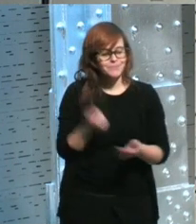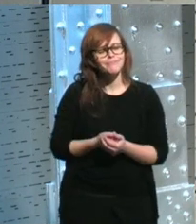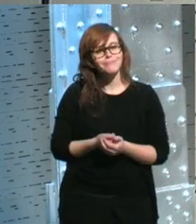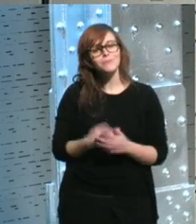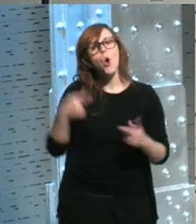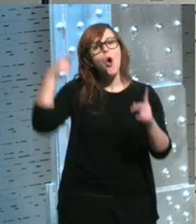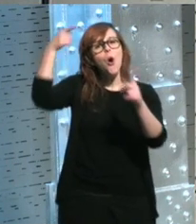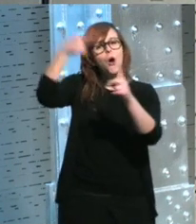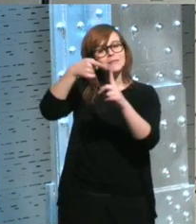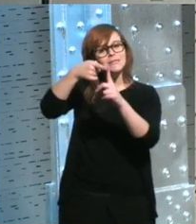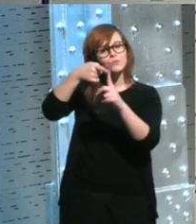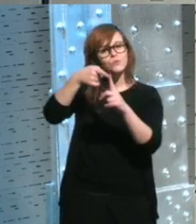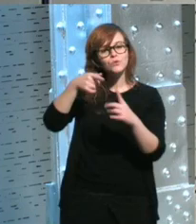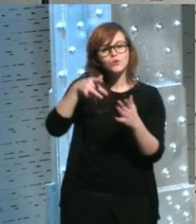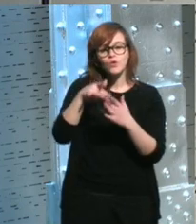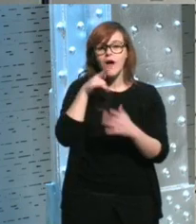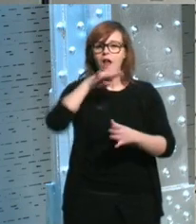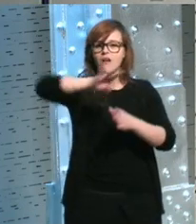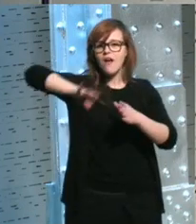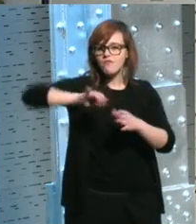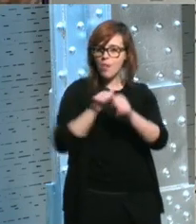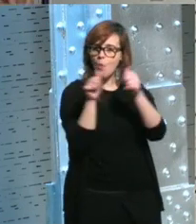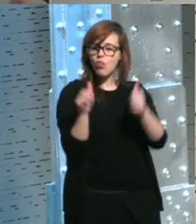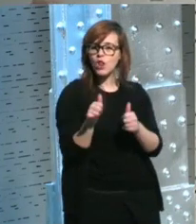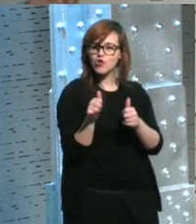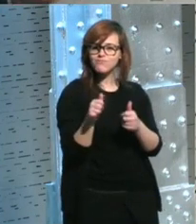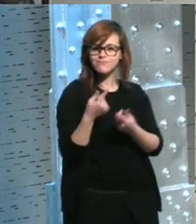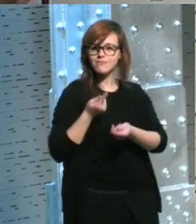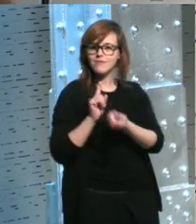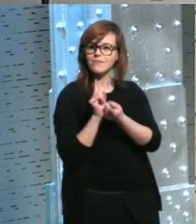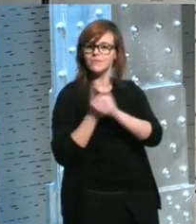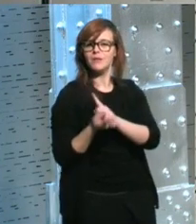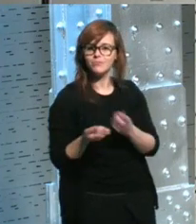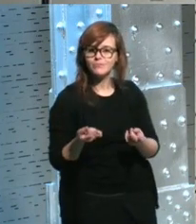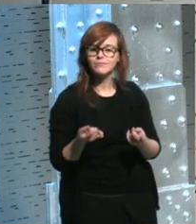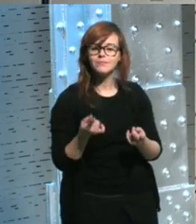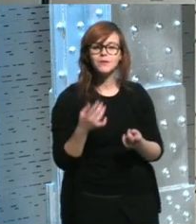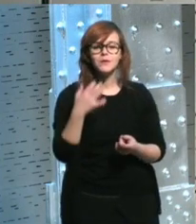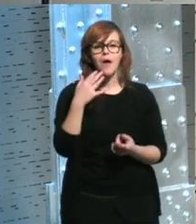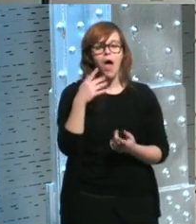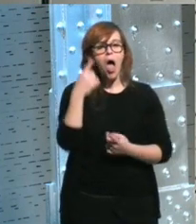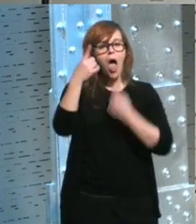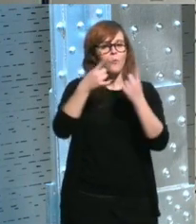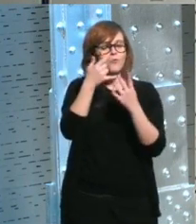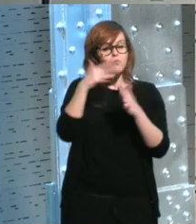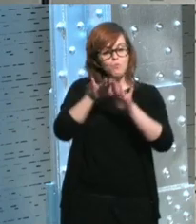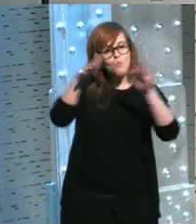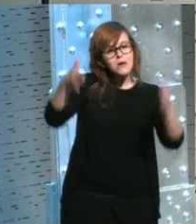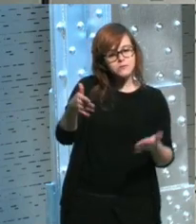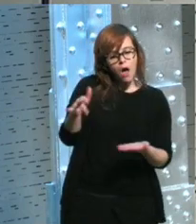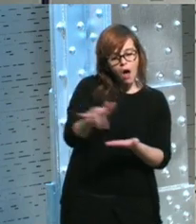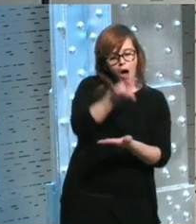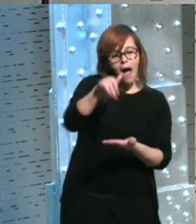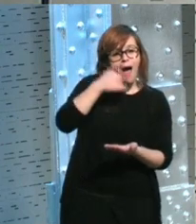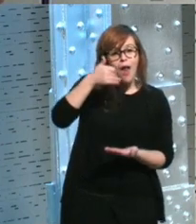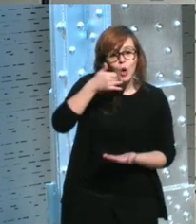las conversaciones, los cafés, y el modelo de negocio es muy interesante. Cada vez que uno hace algo sobre esa mesa en el café,